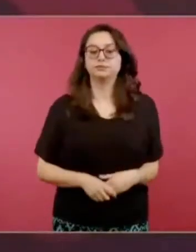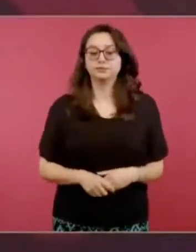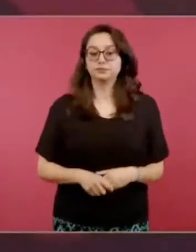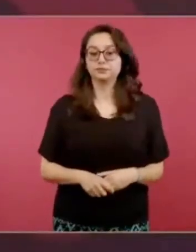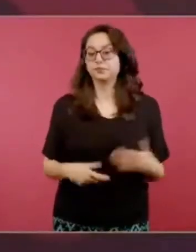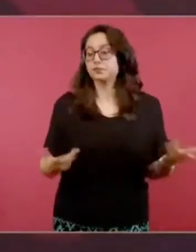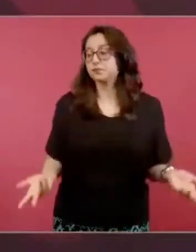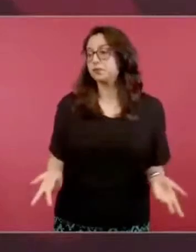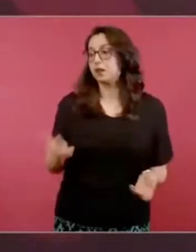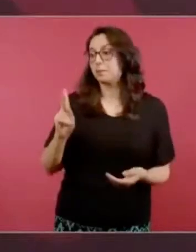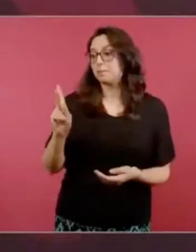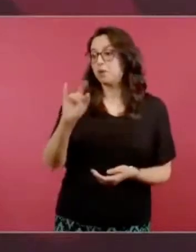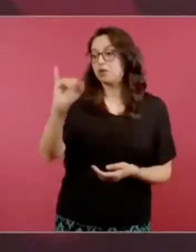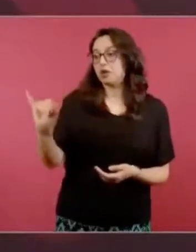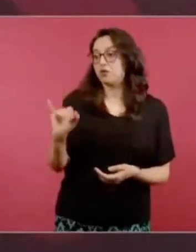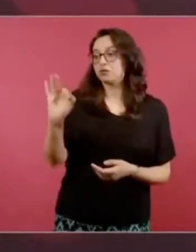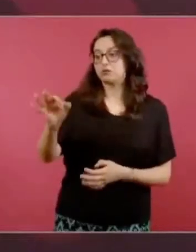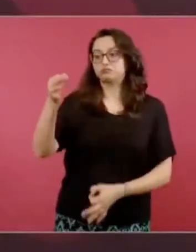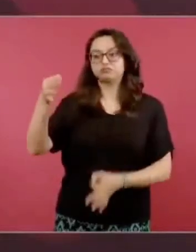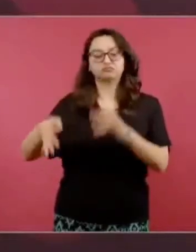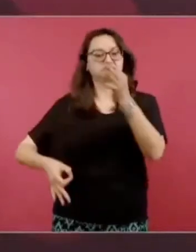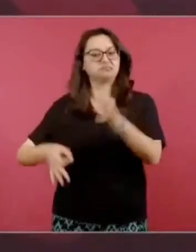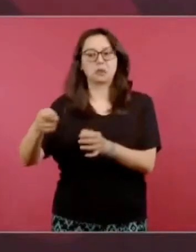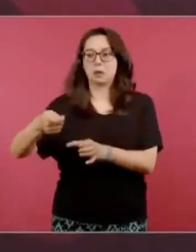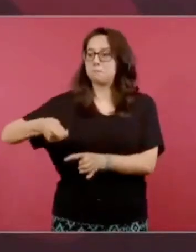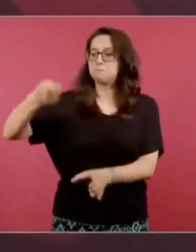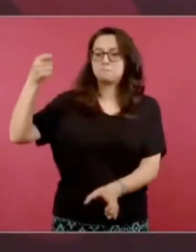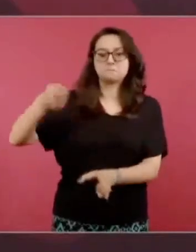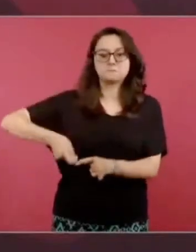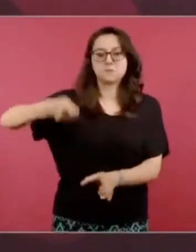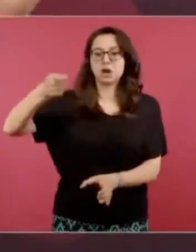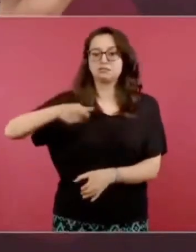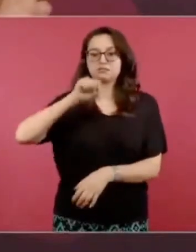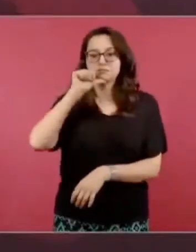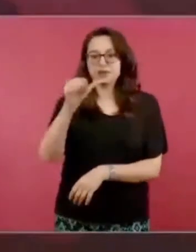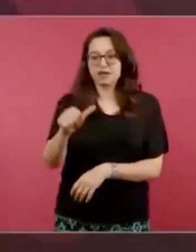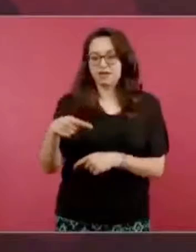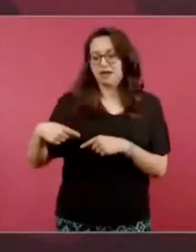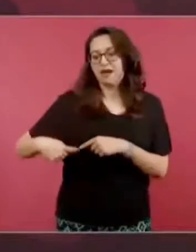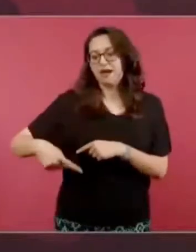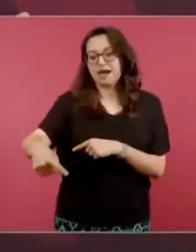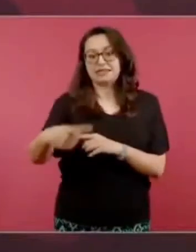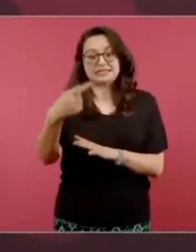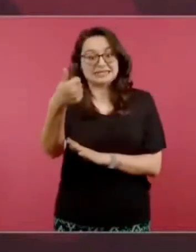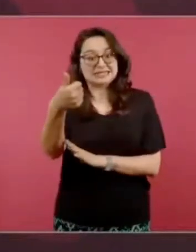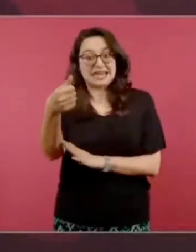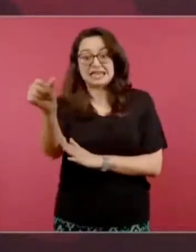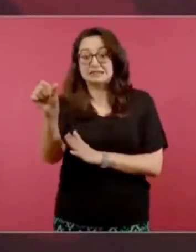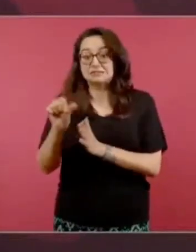en los 6 meses los jueces, que sería